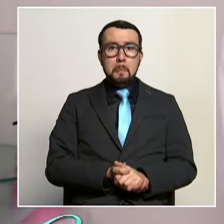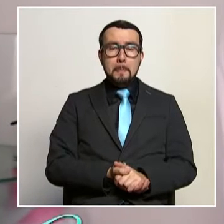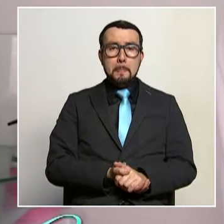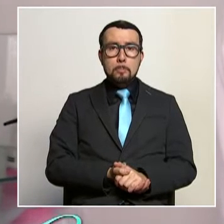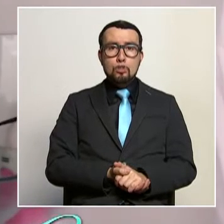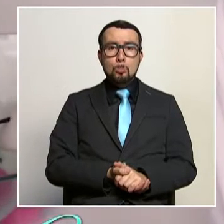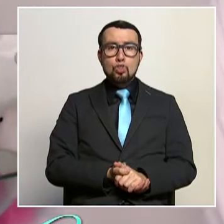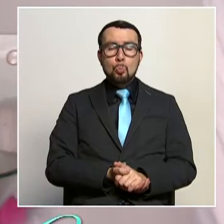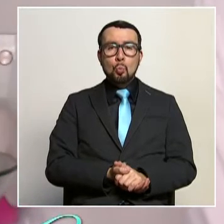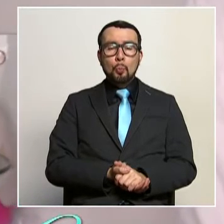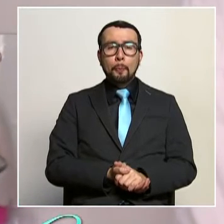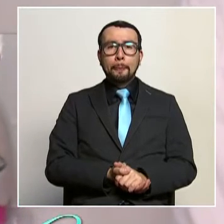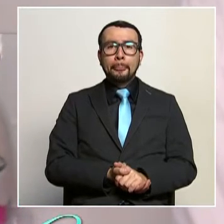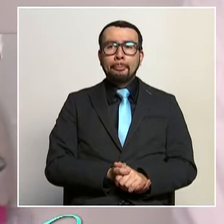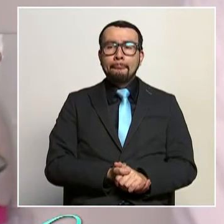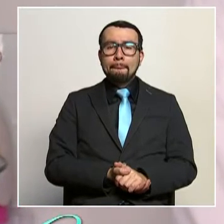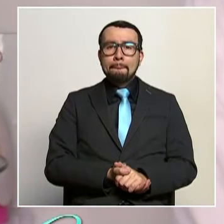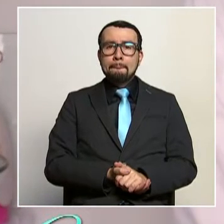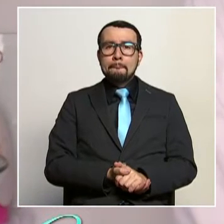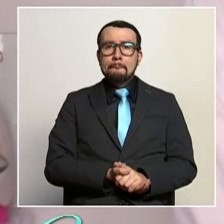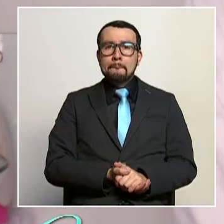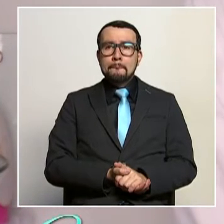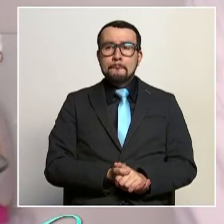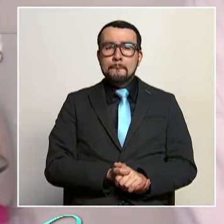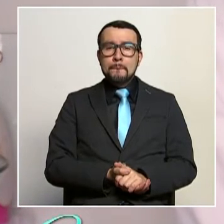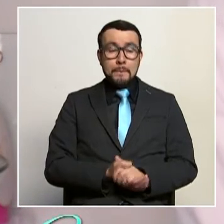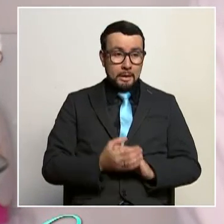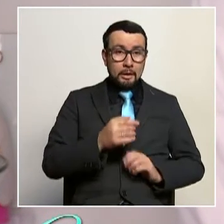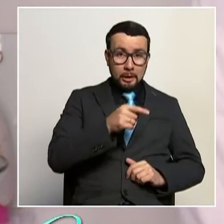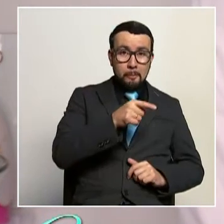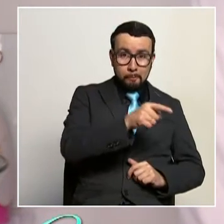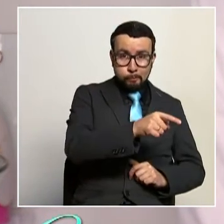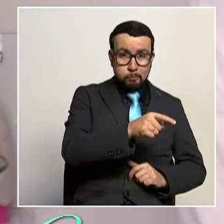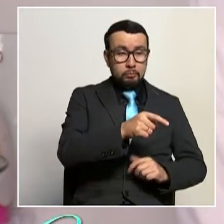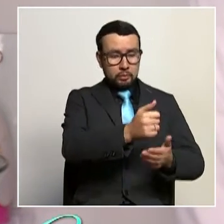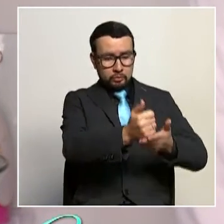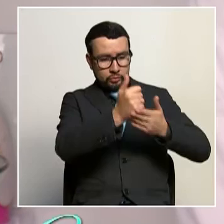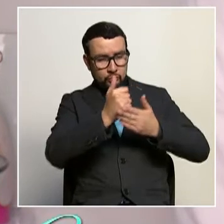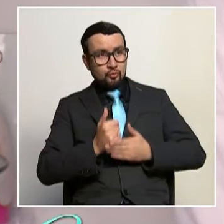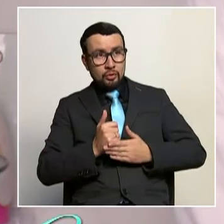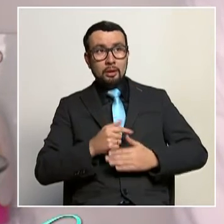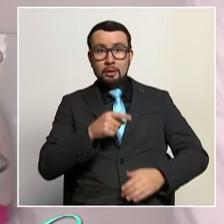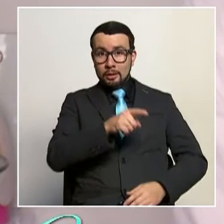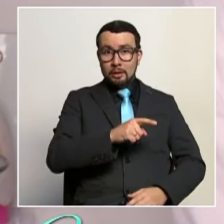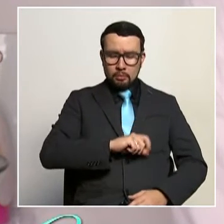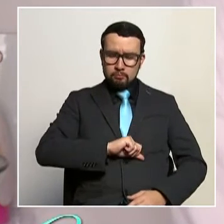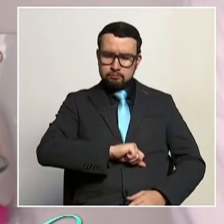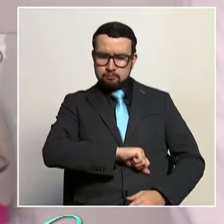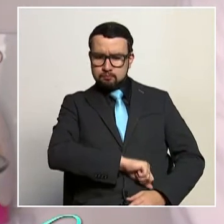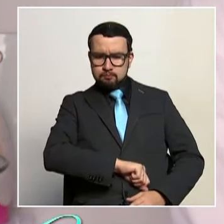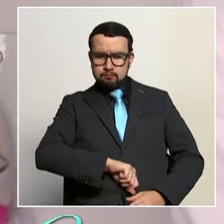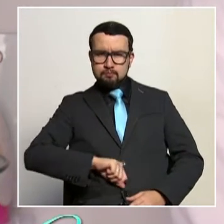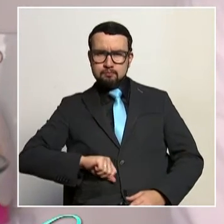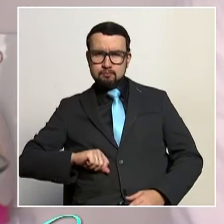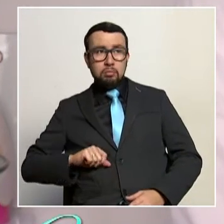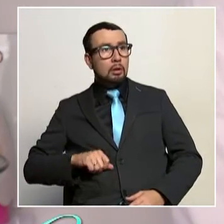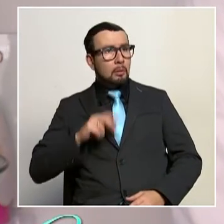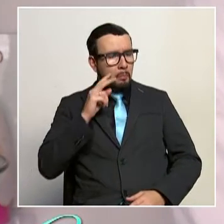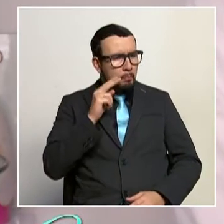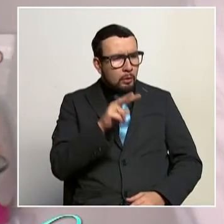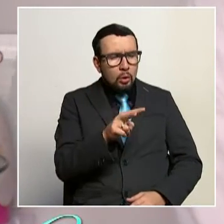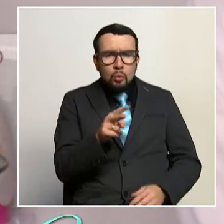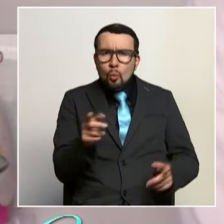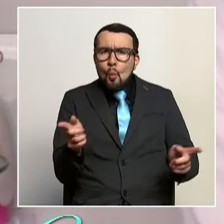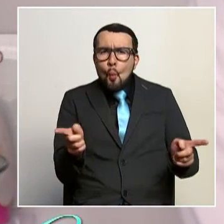es la parte endovaginal del equipo. Entonces este equipo vemos que es supremamente